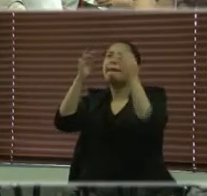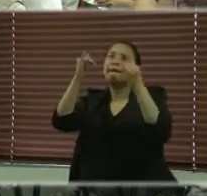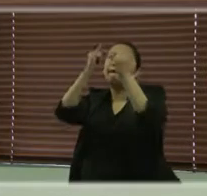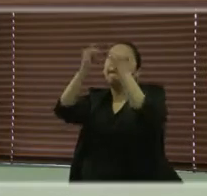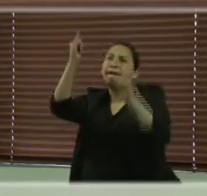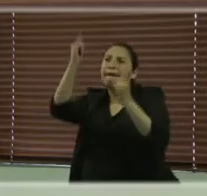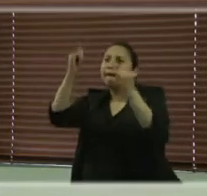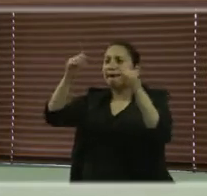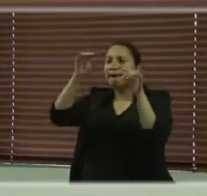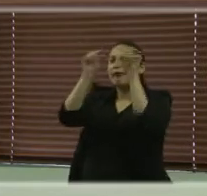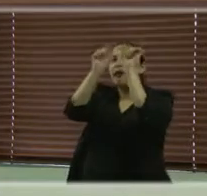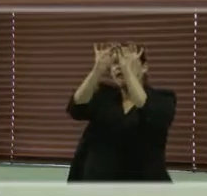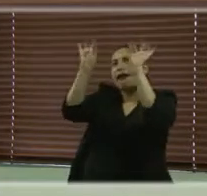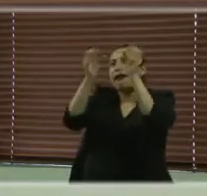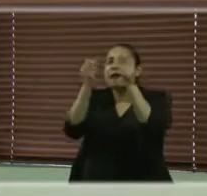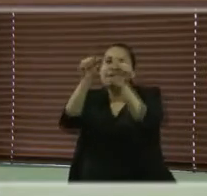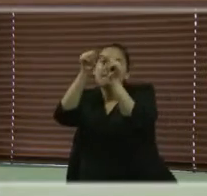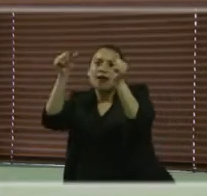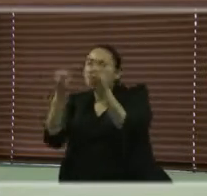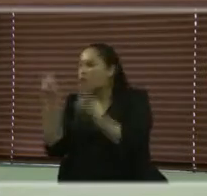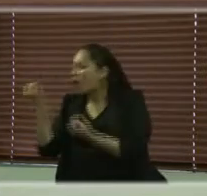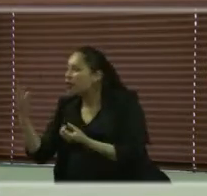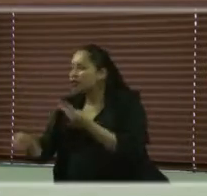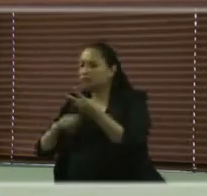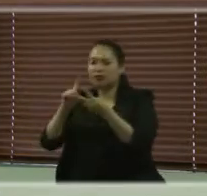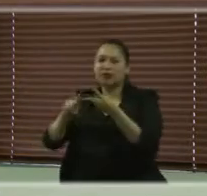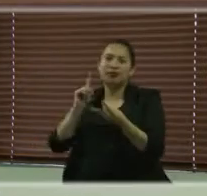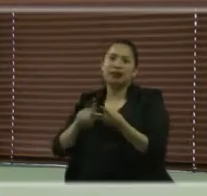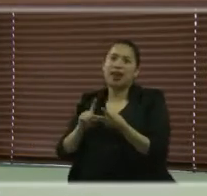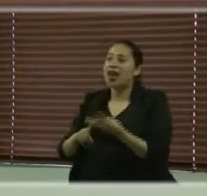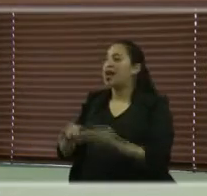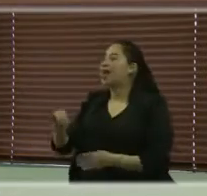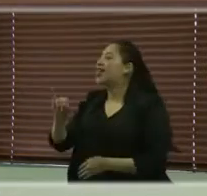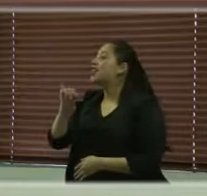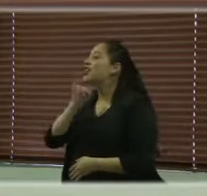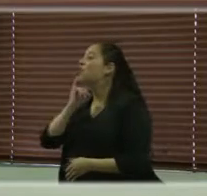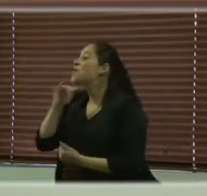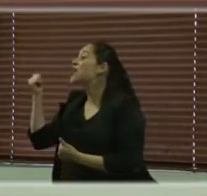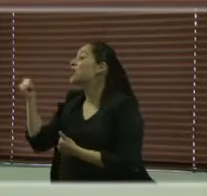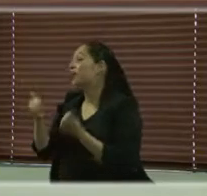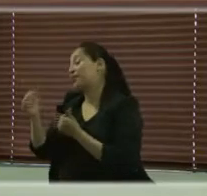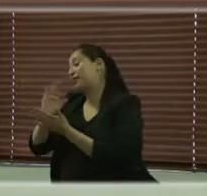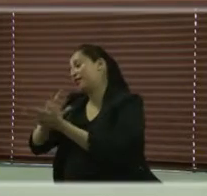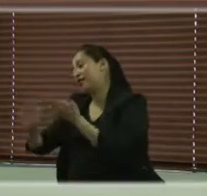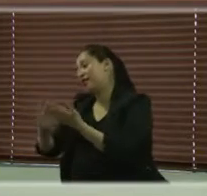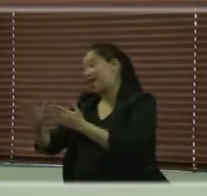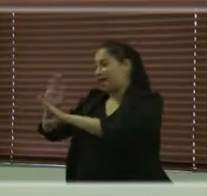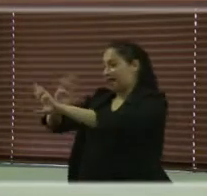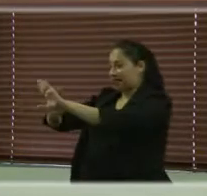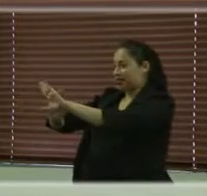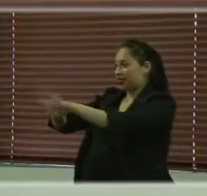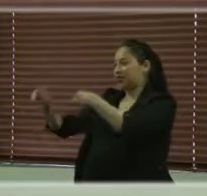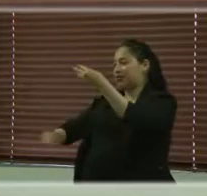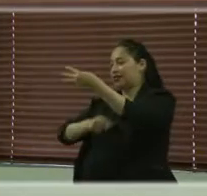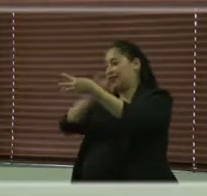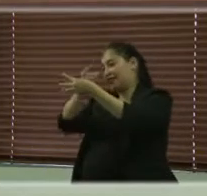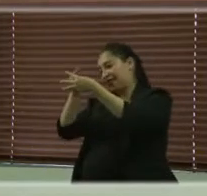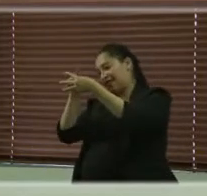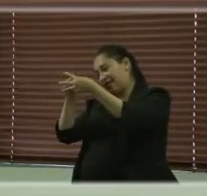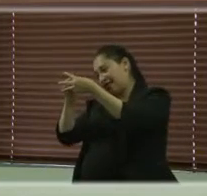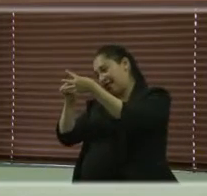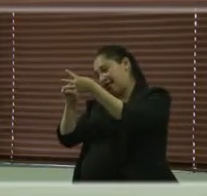que se recomiendan utilizar bueno no se recomienda ahí sí se solicita que se utilicen tres los tres idiomas de trabajo